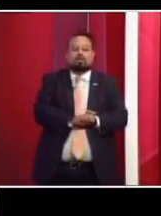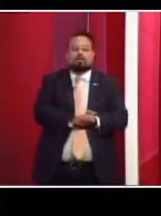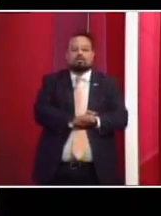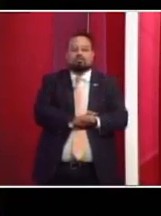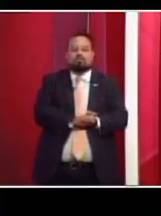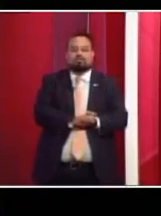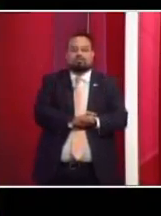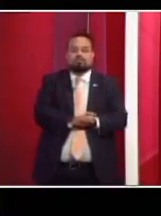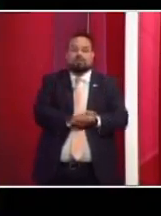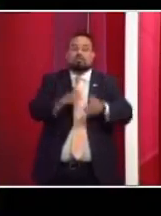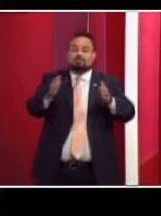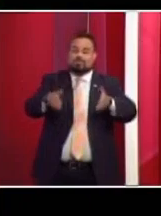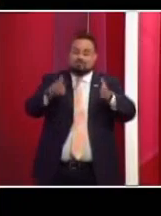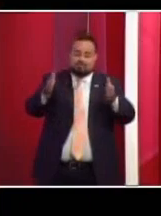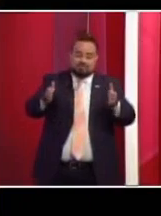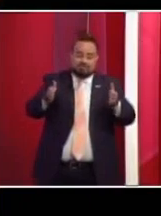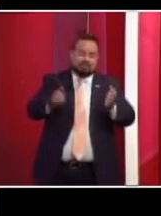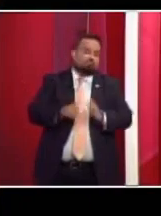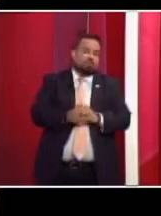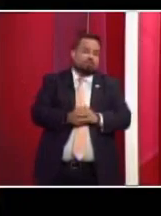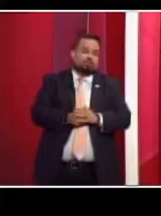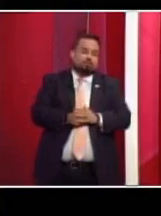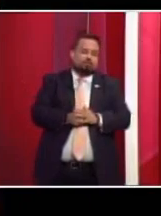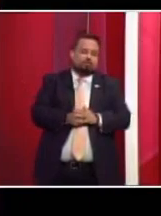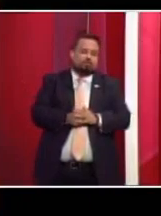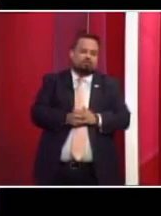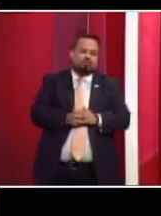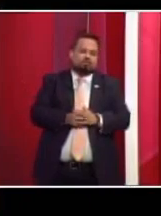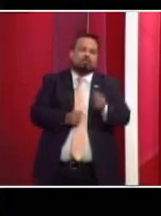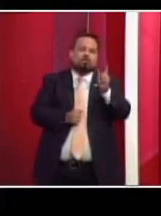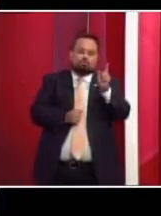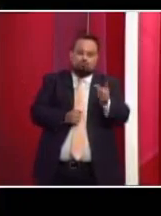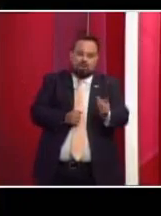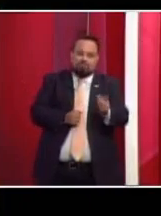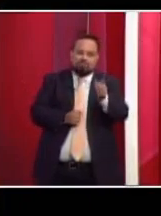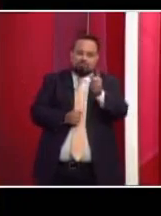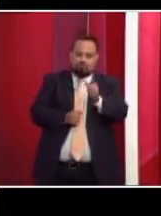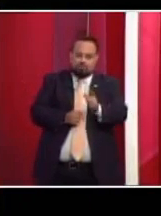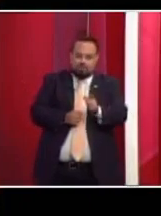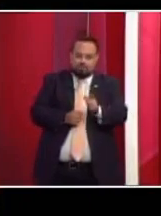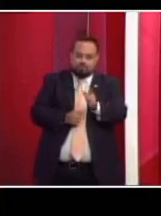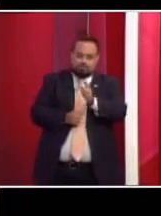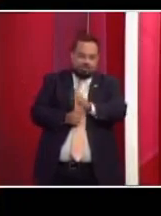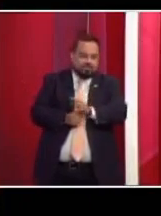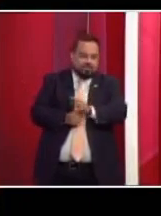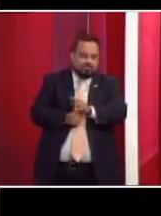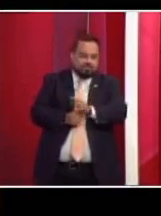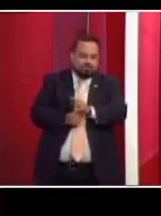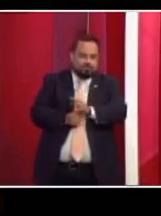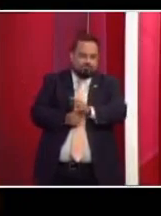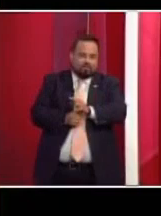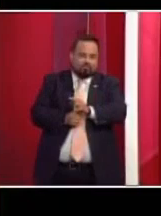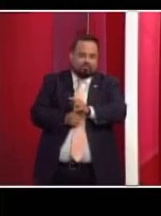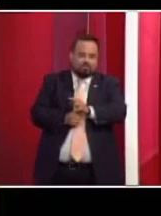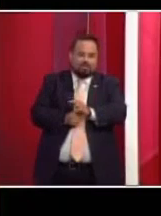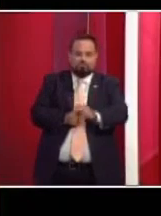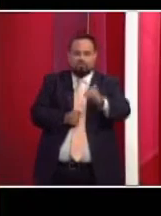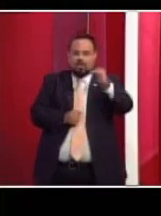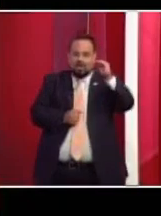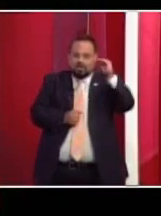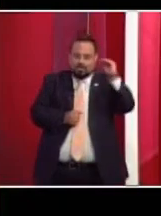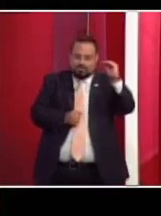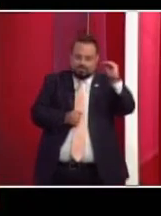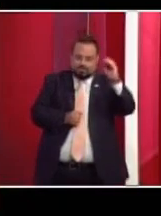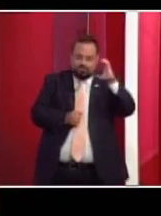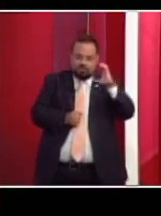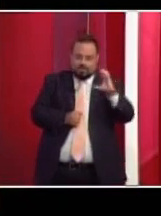de la niñez adolescencia se necesitan también definitivamente programas proyectos y líneas de acción que vayan orientados